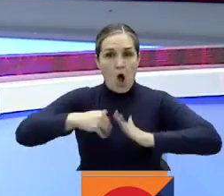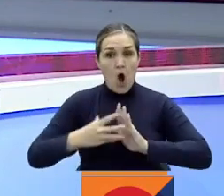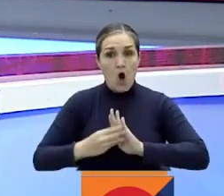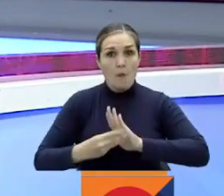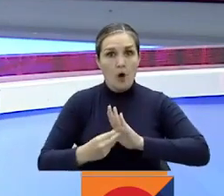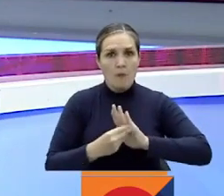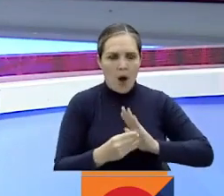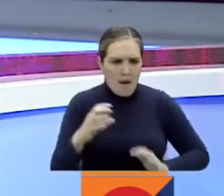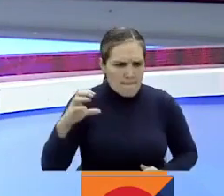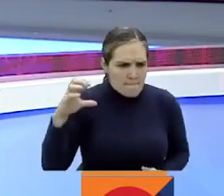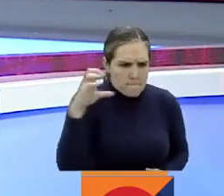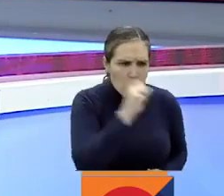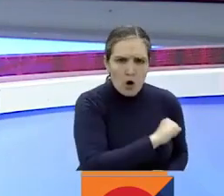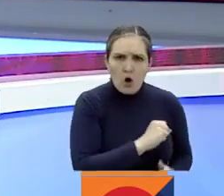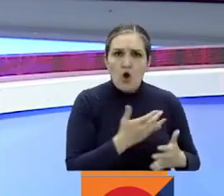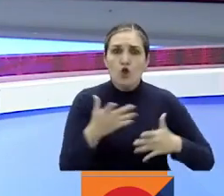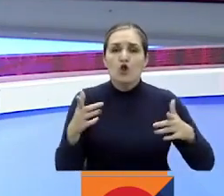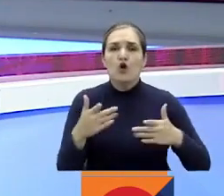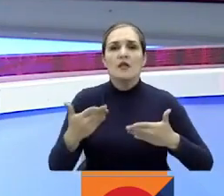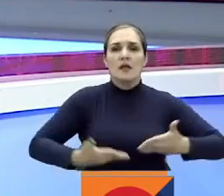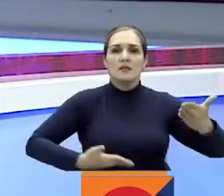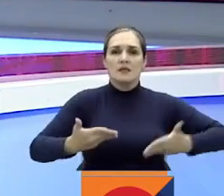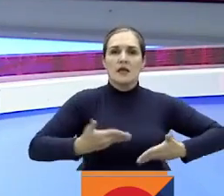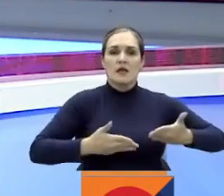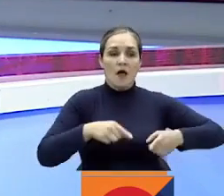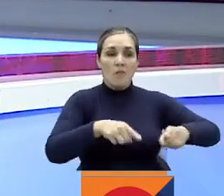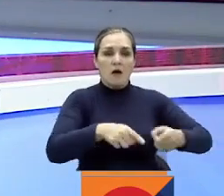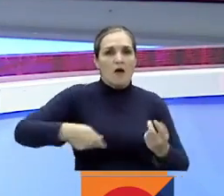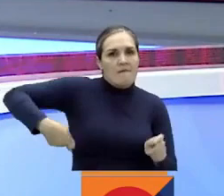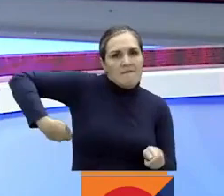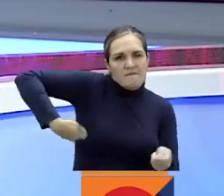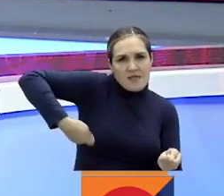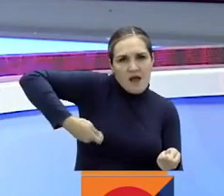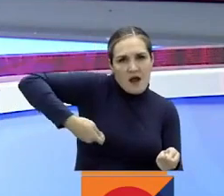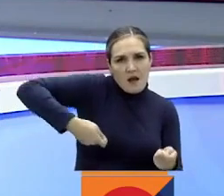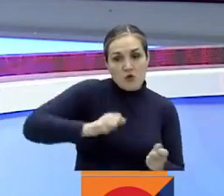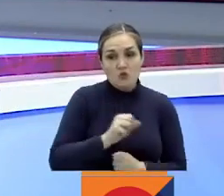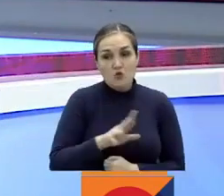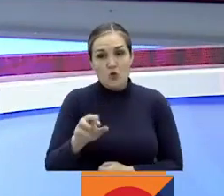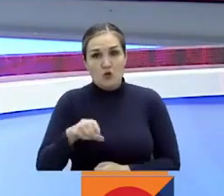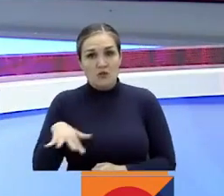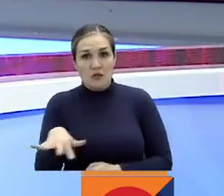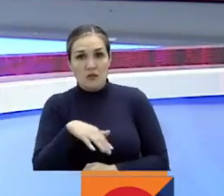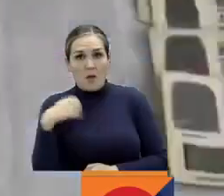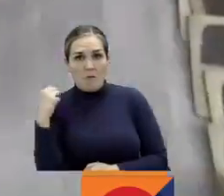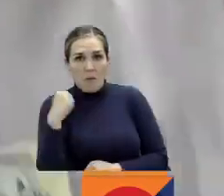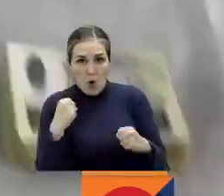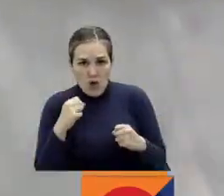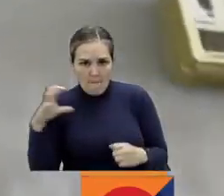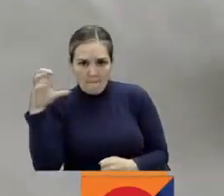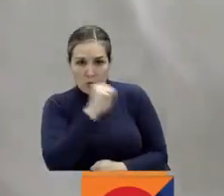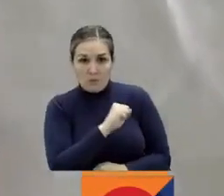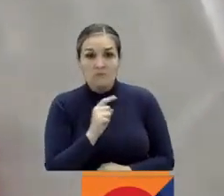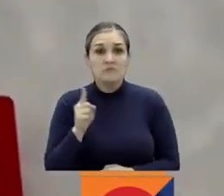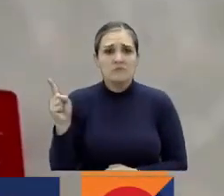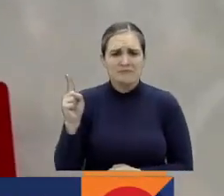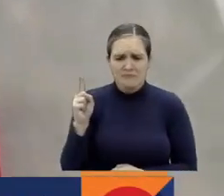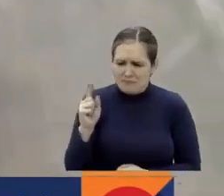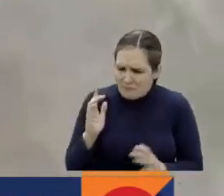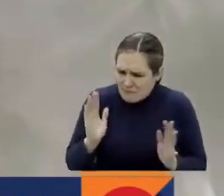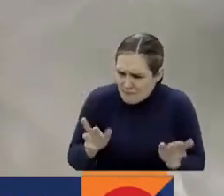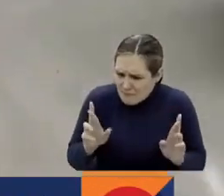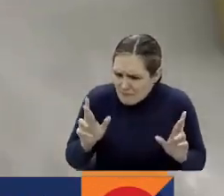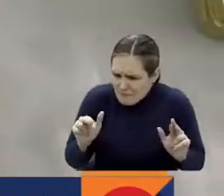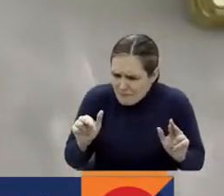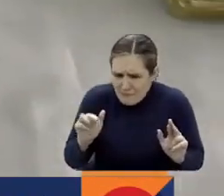Nocturno durante un operativo en un local en donde funciona un billar en el suroccidente de Bogotá. El hallazgo llamó la atención de los